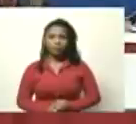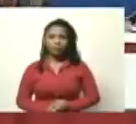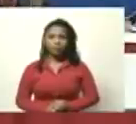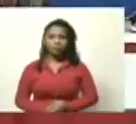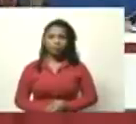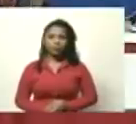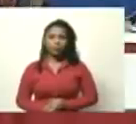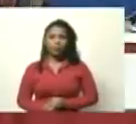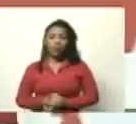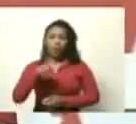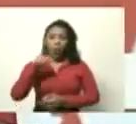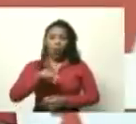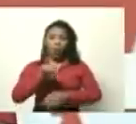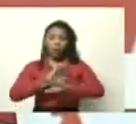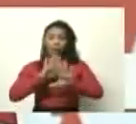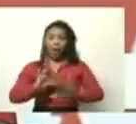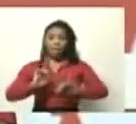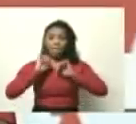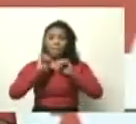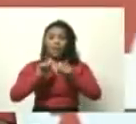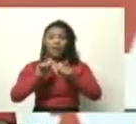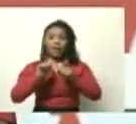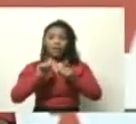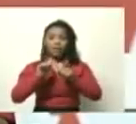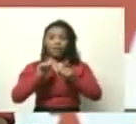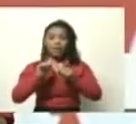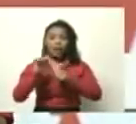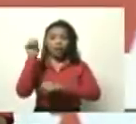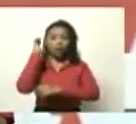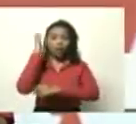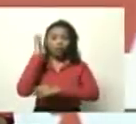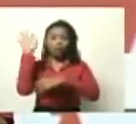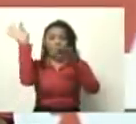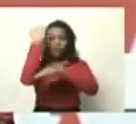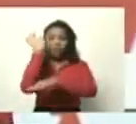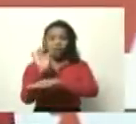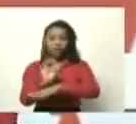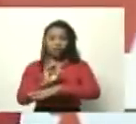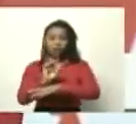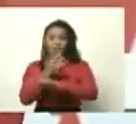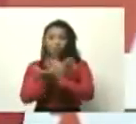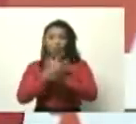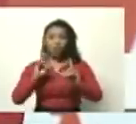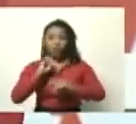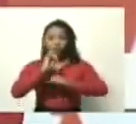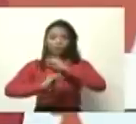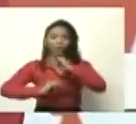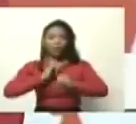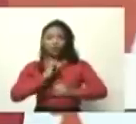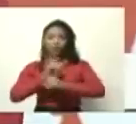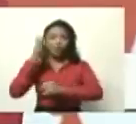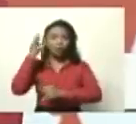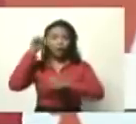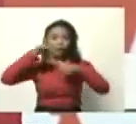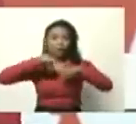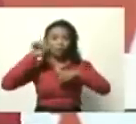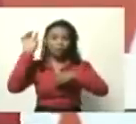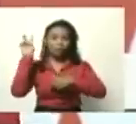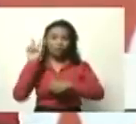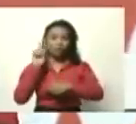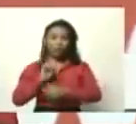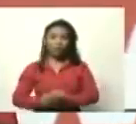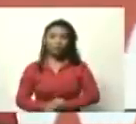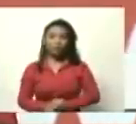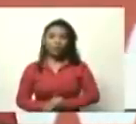Hoy además arranca el Congreso de la Federación Democrática Internacional de Mujeres, aquí en Venezuela,